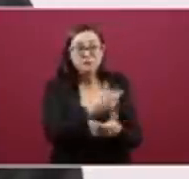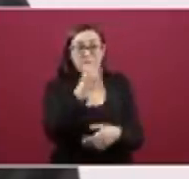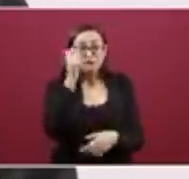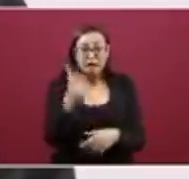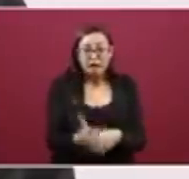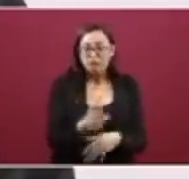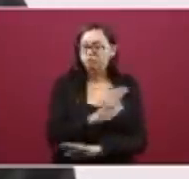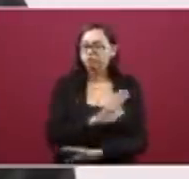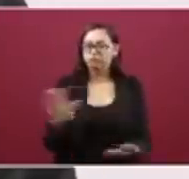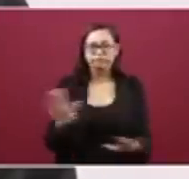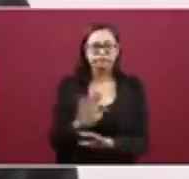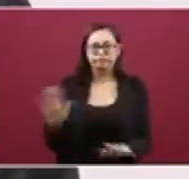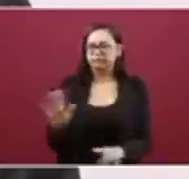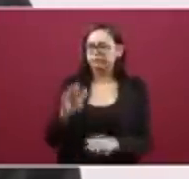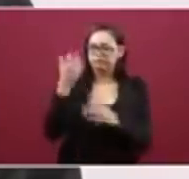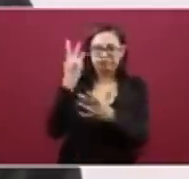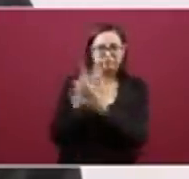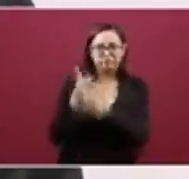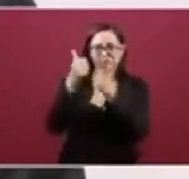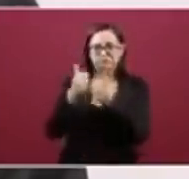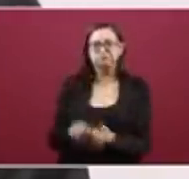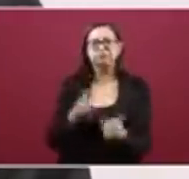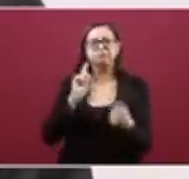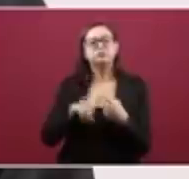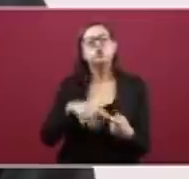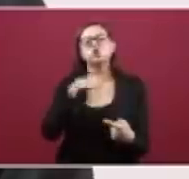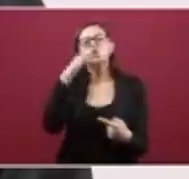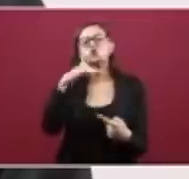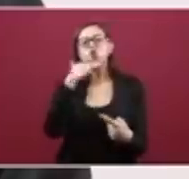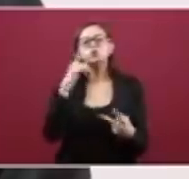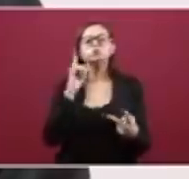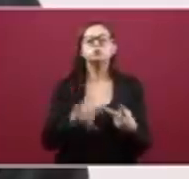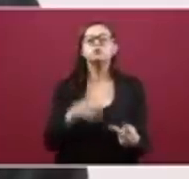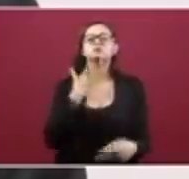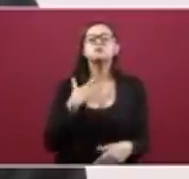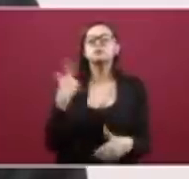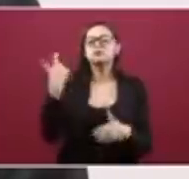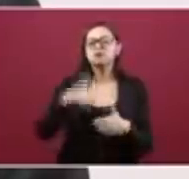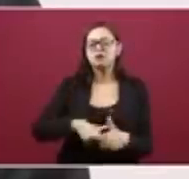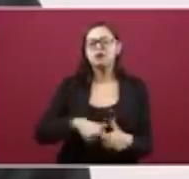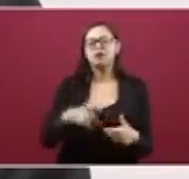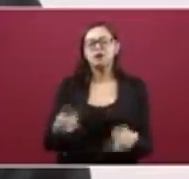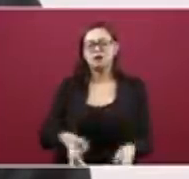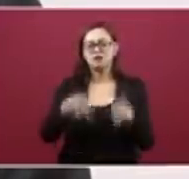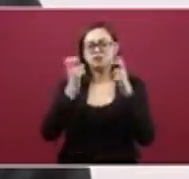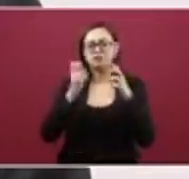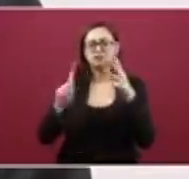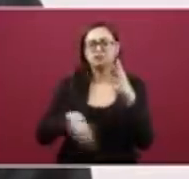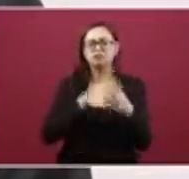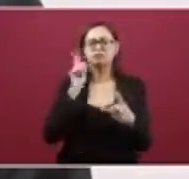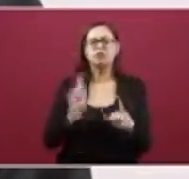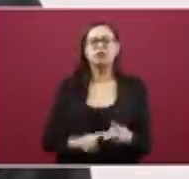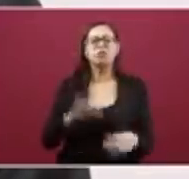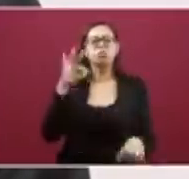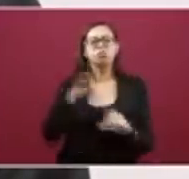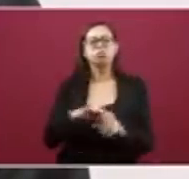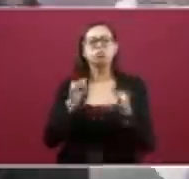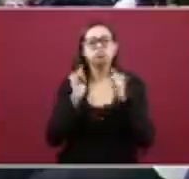corrupción el robo de combustible y el fraude electoral